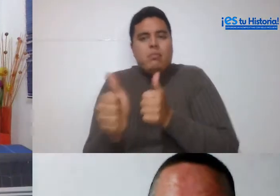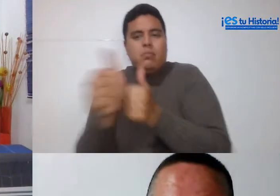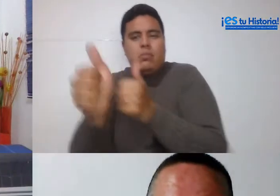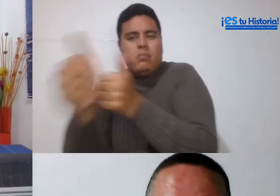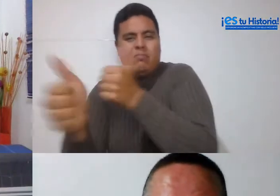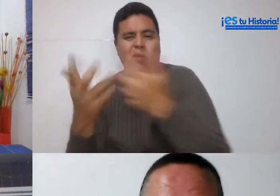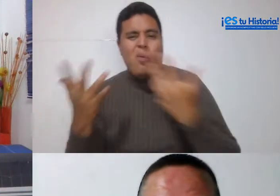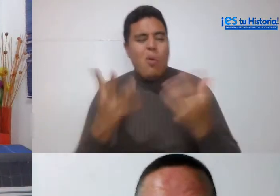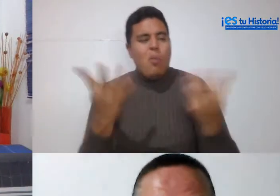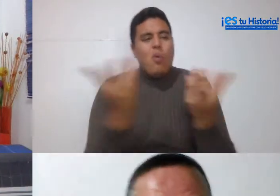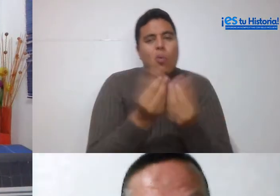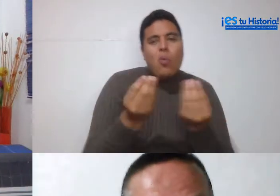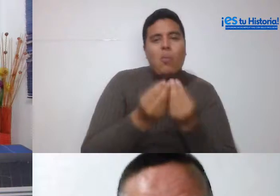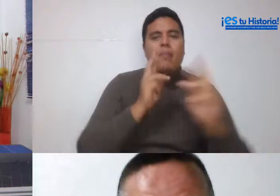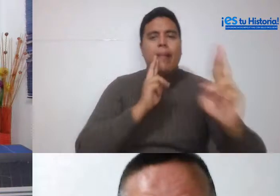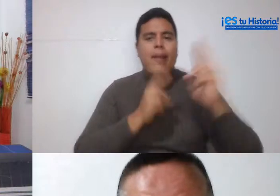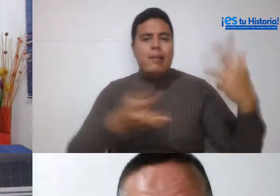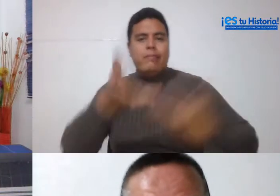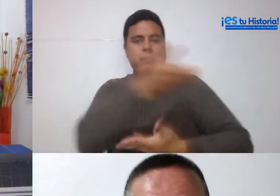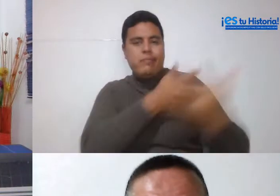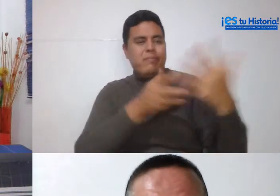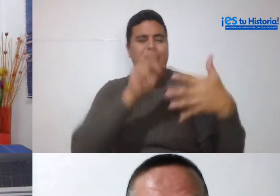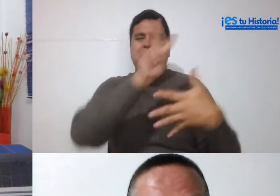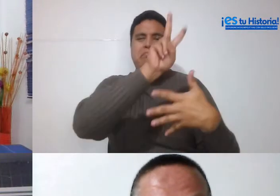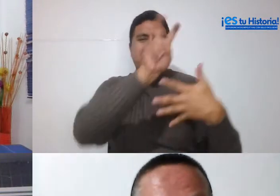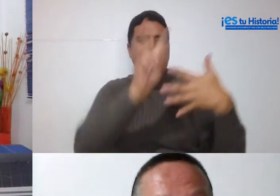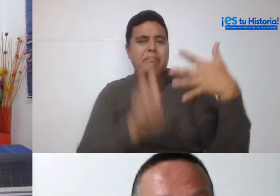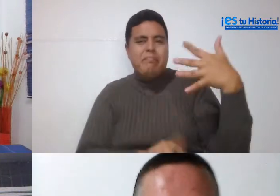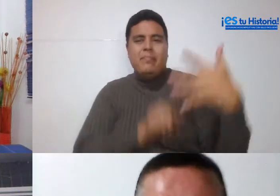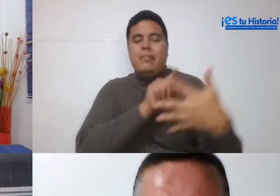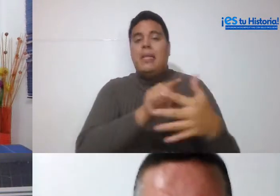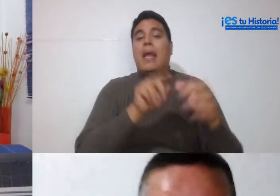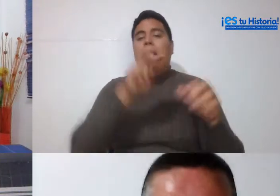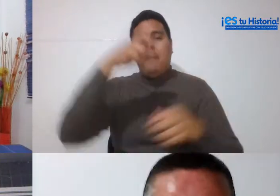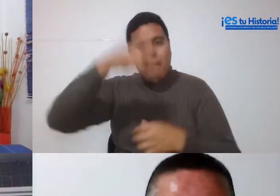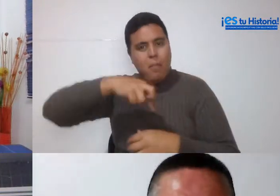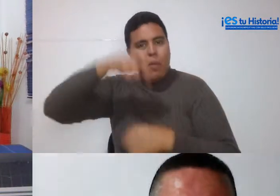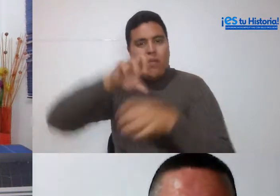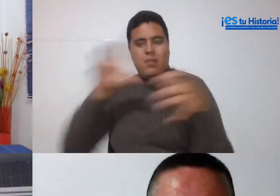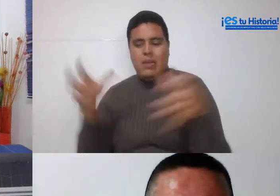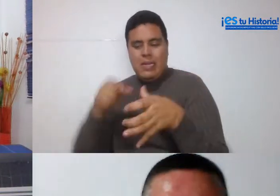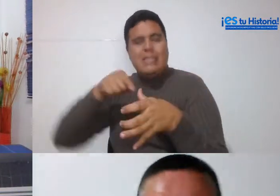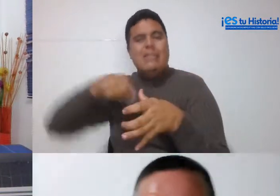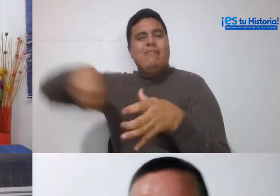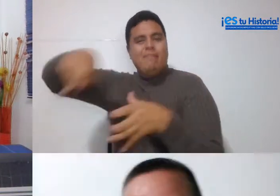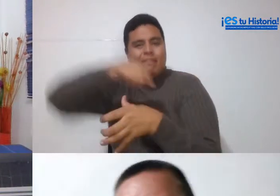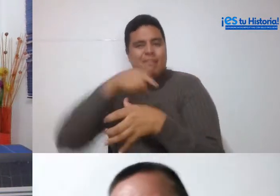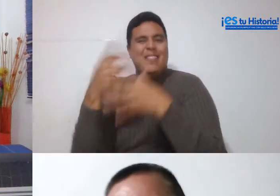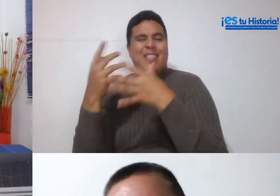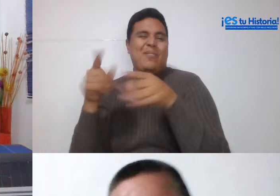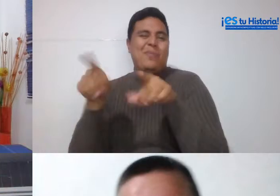escuela normal. Entonces, este equipo profesional facilita ese proceso de transición